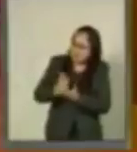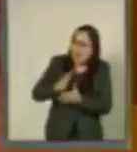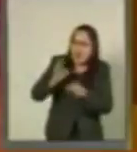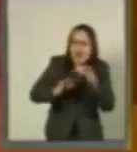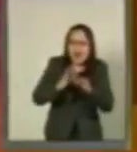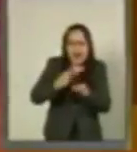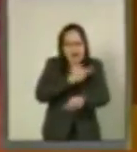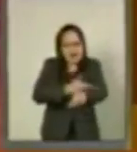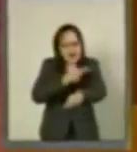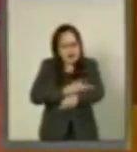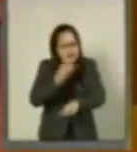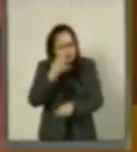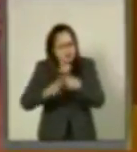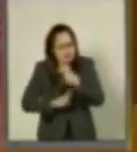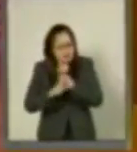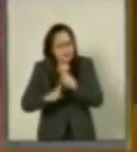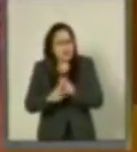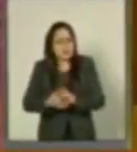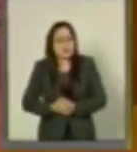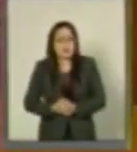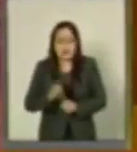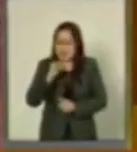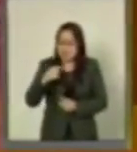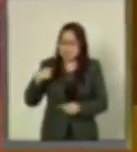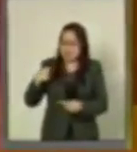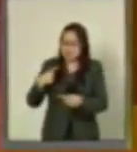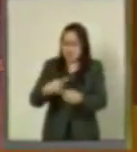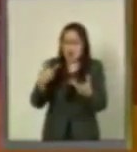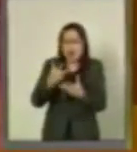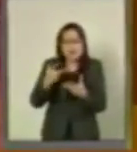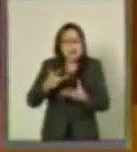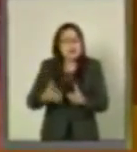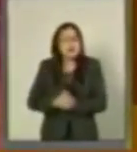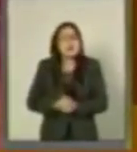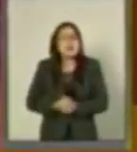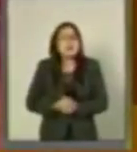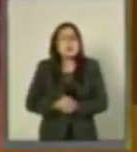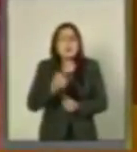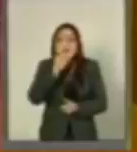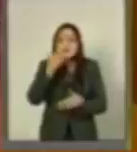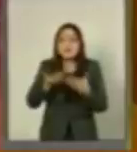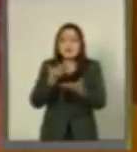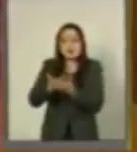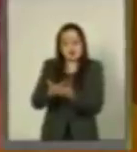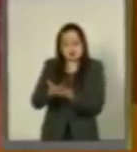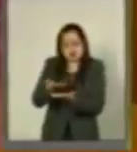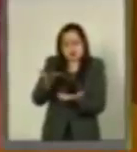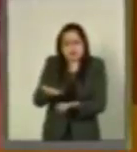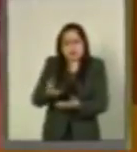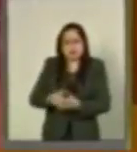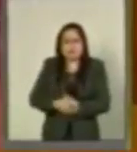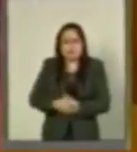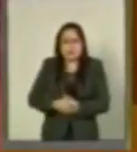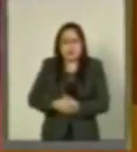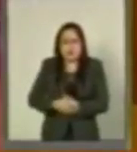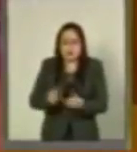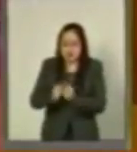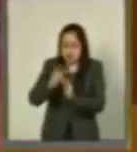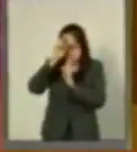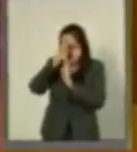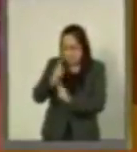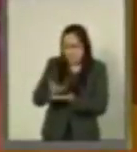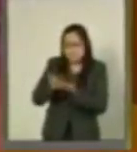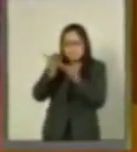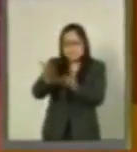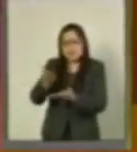problema. Y así lo hemos venido haciendo. Y perdóneme, y lo digo con mucho respeto y prudencia,